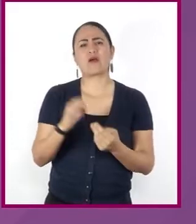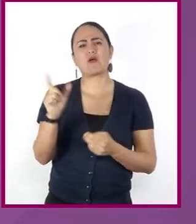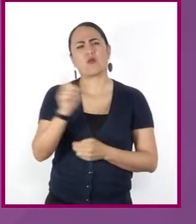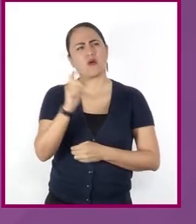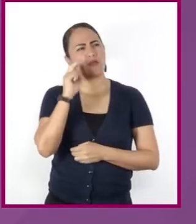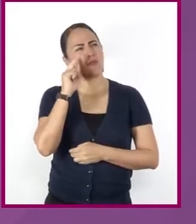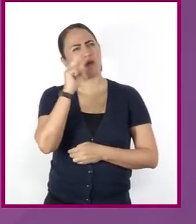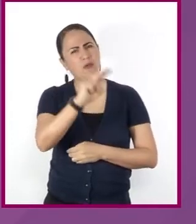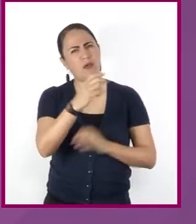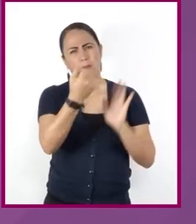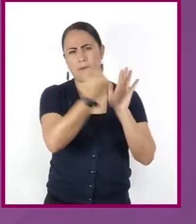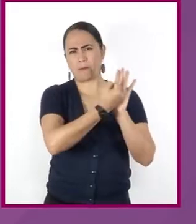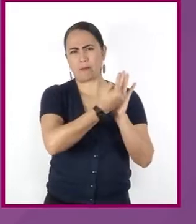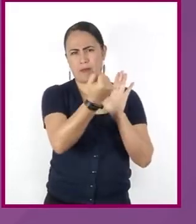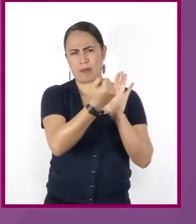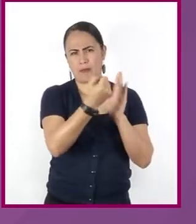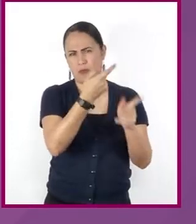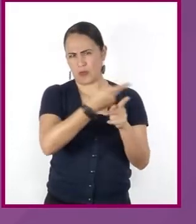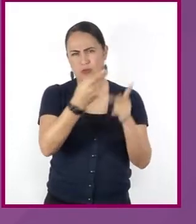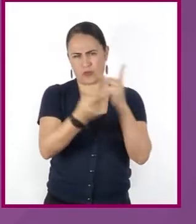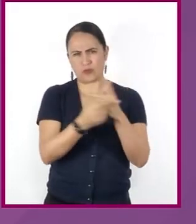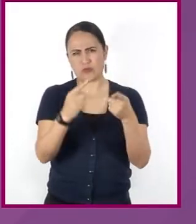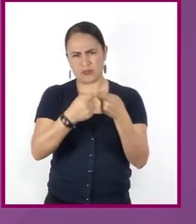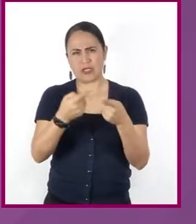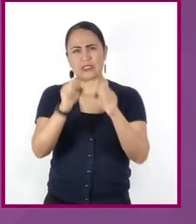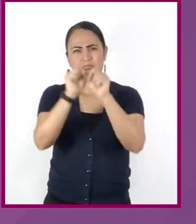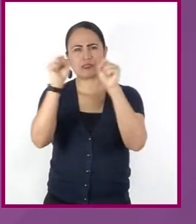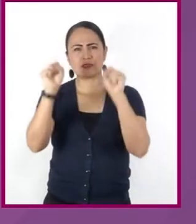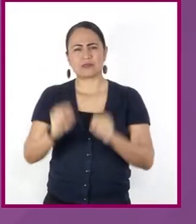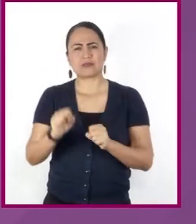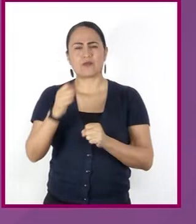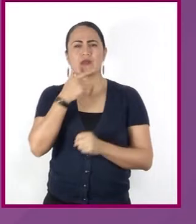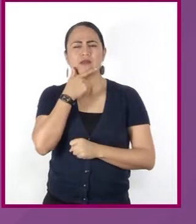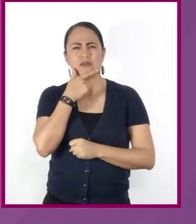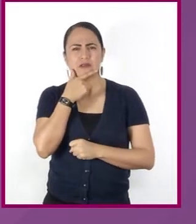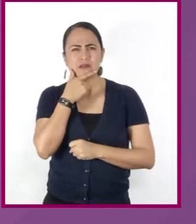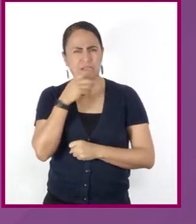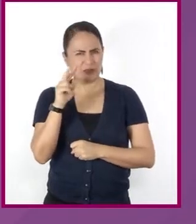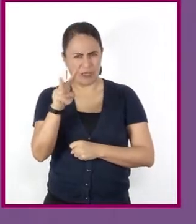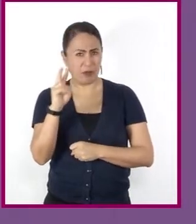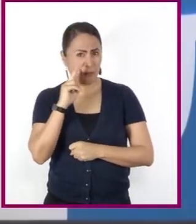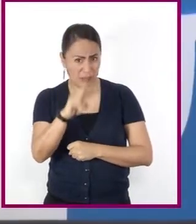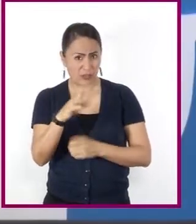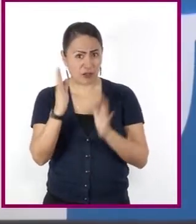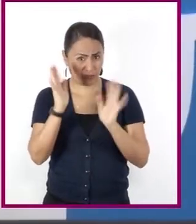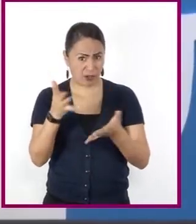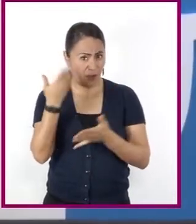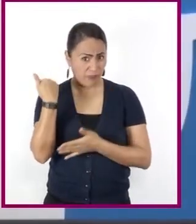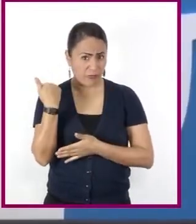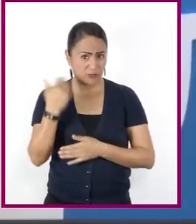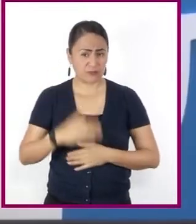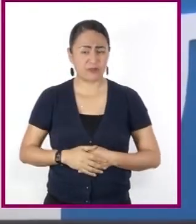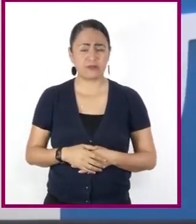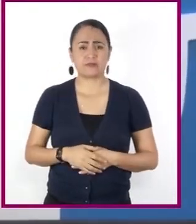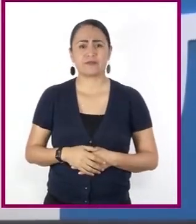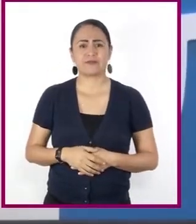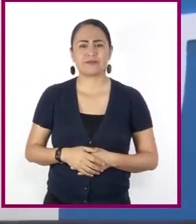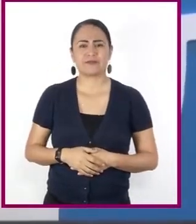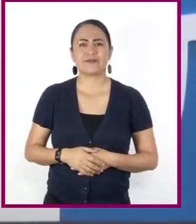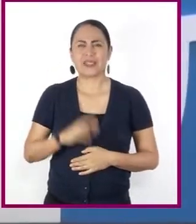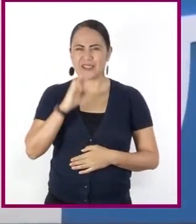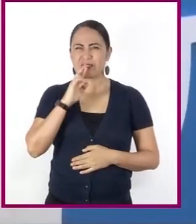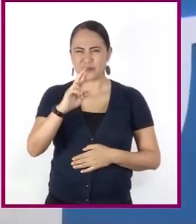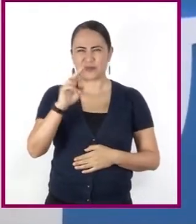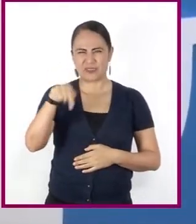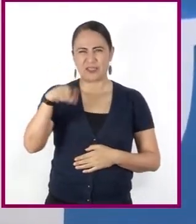productos etiquetados en sistema inglés. ¿Les ha pasado? Para dar respuesta al problema